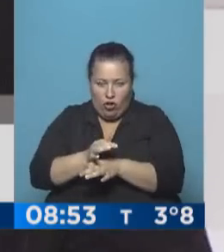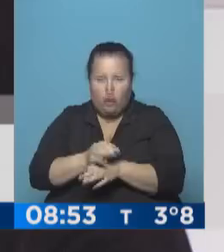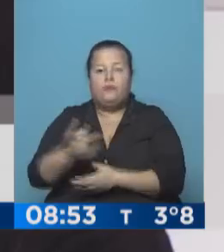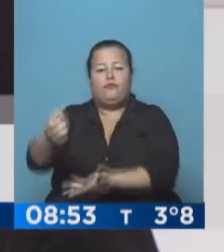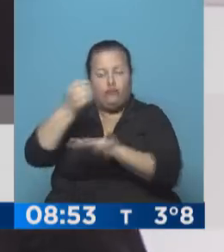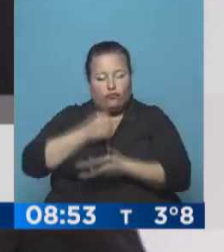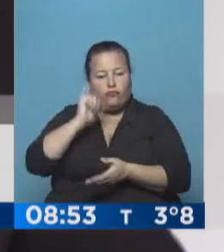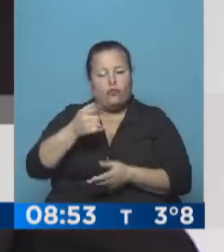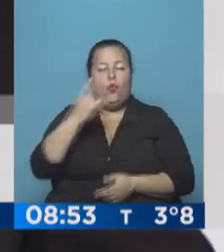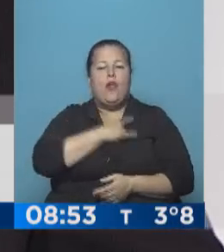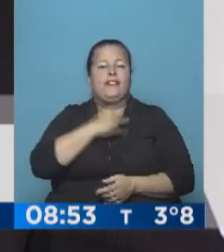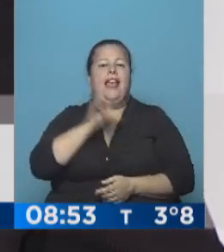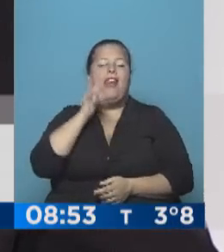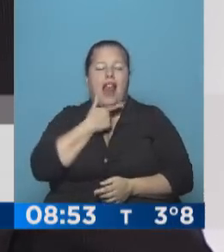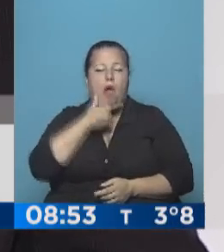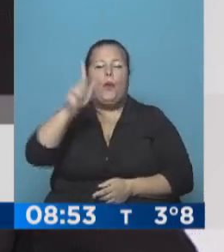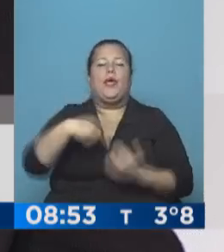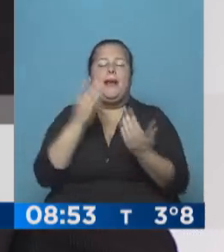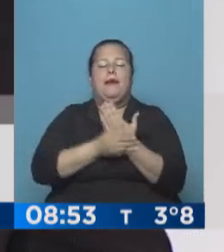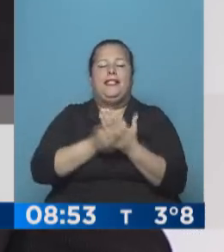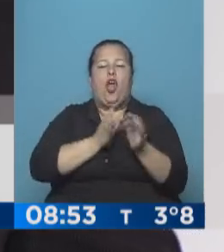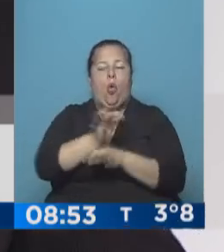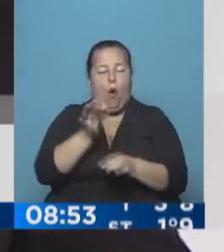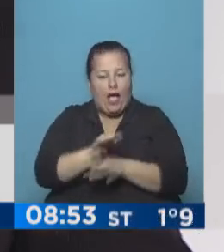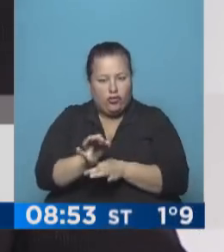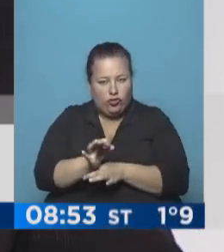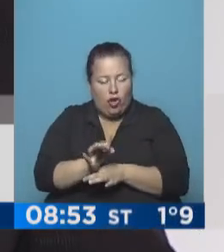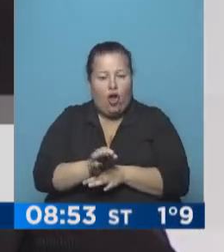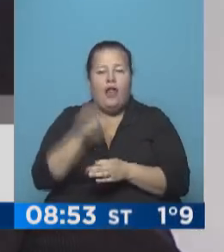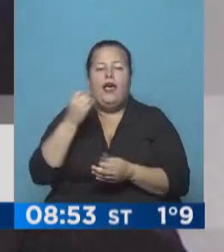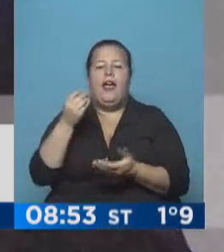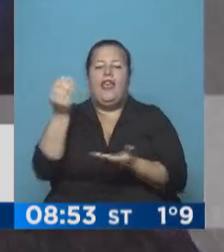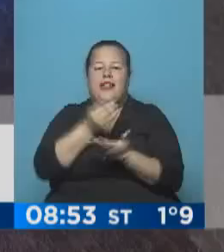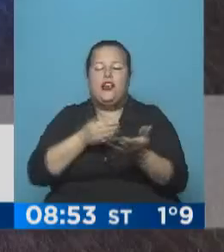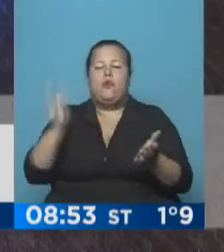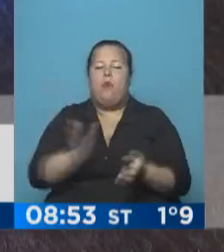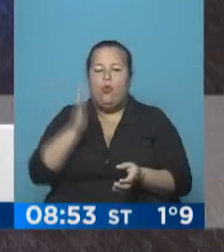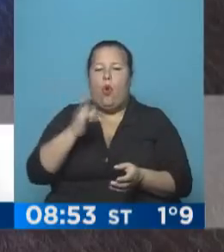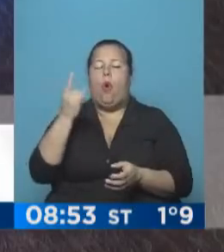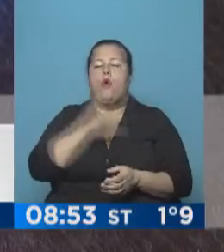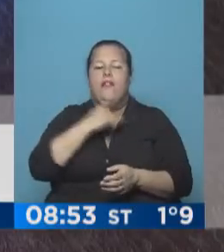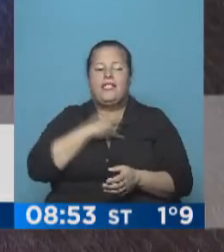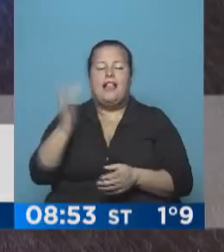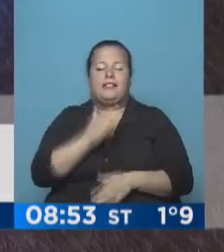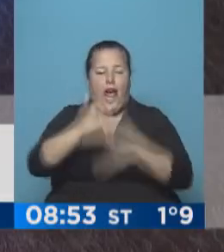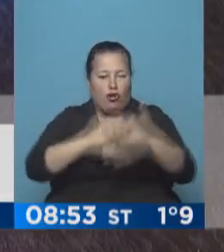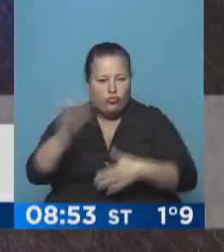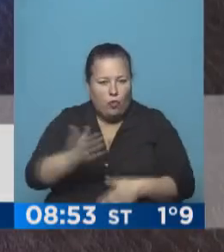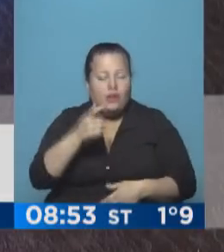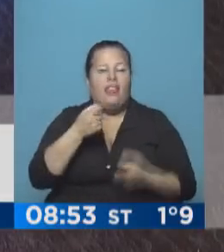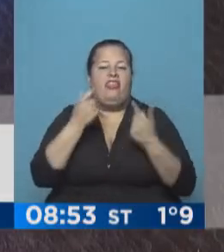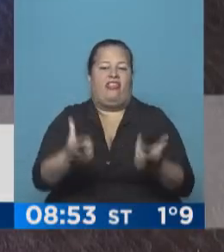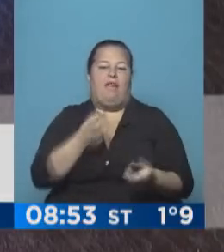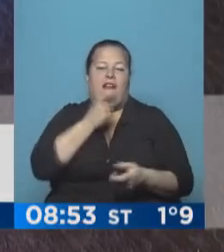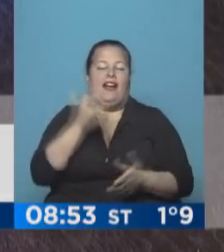tuve un subsidio a través de la Universidad de laan que viene del Ministerio de Educación que es diseño y desarrollo productivo Universidad de diseño y desarrollo productivo que facilita